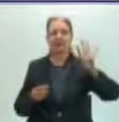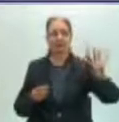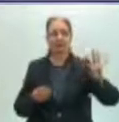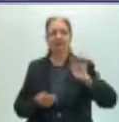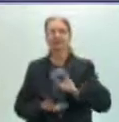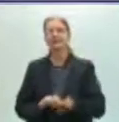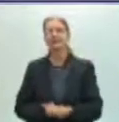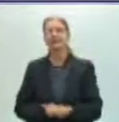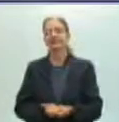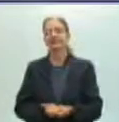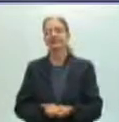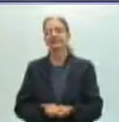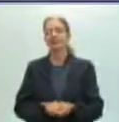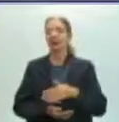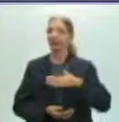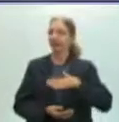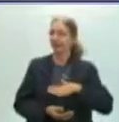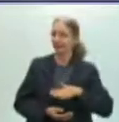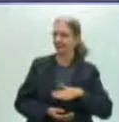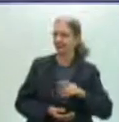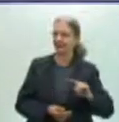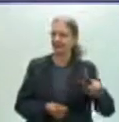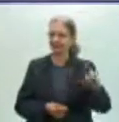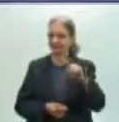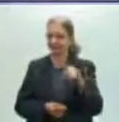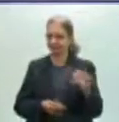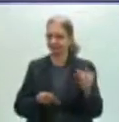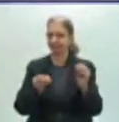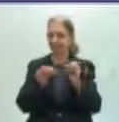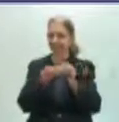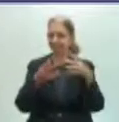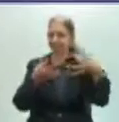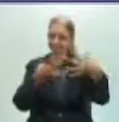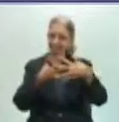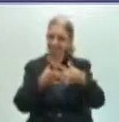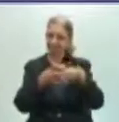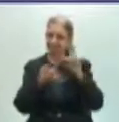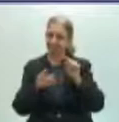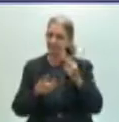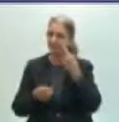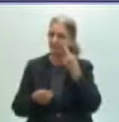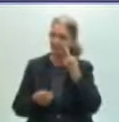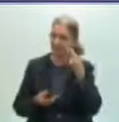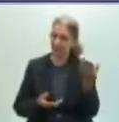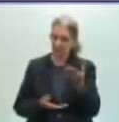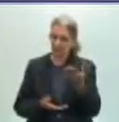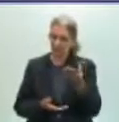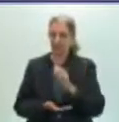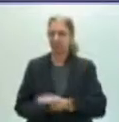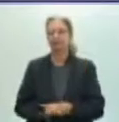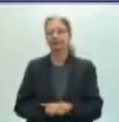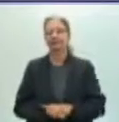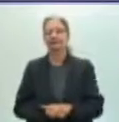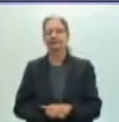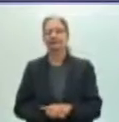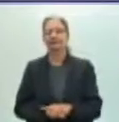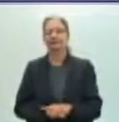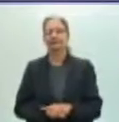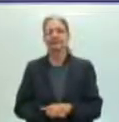164. Espero que coincidan con este valor. Verifiquen rápidamente.